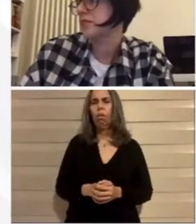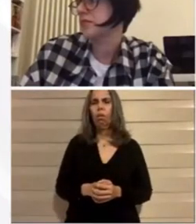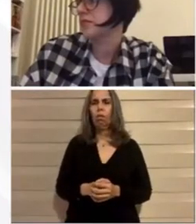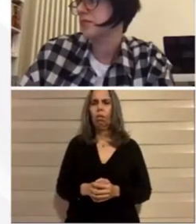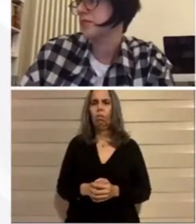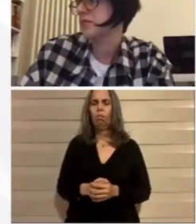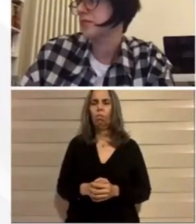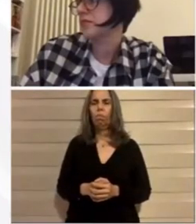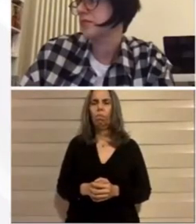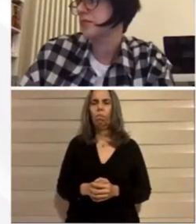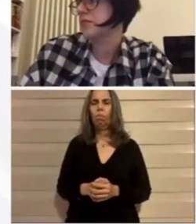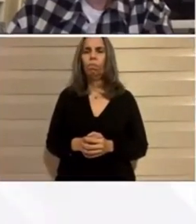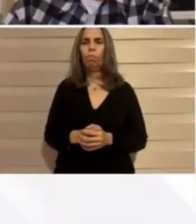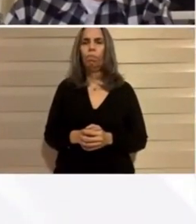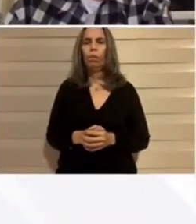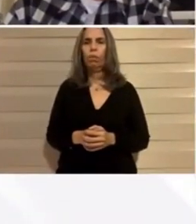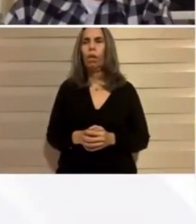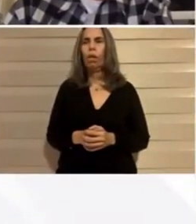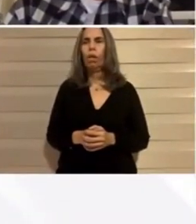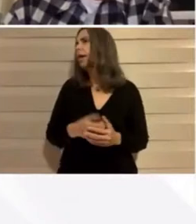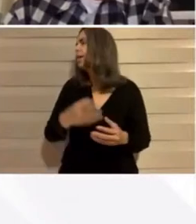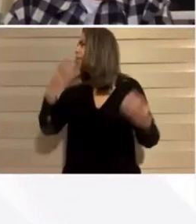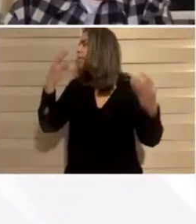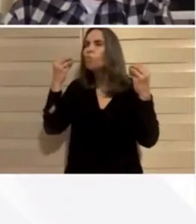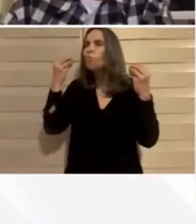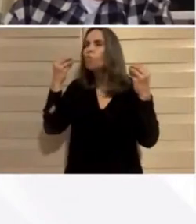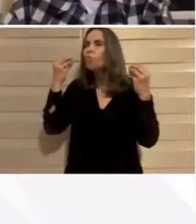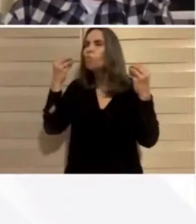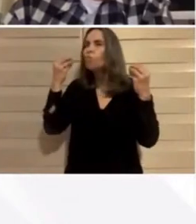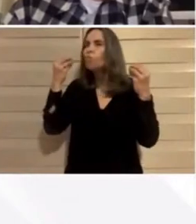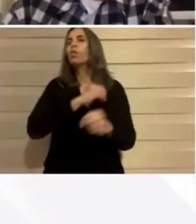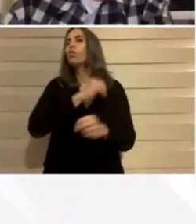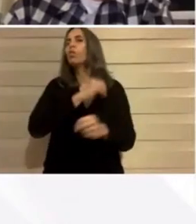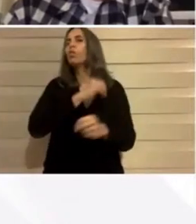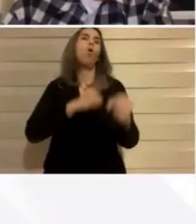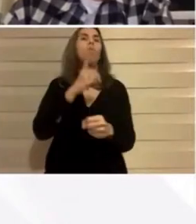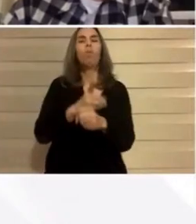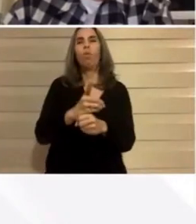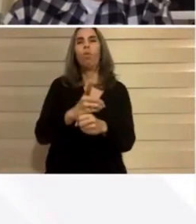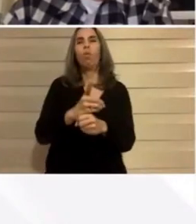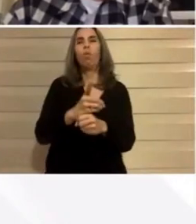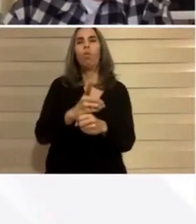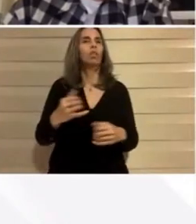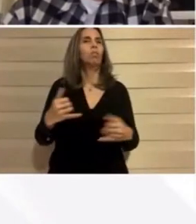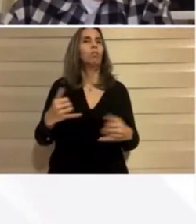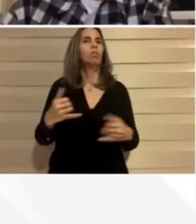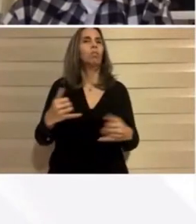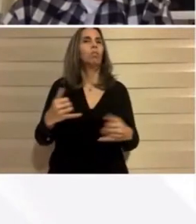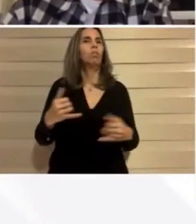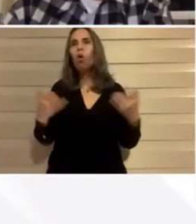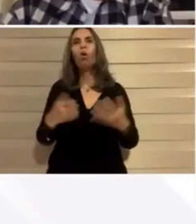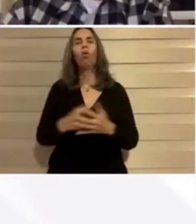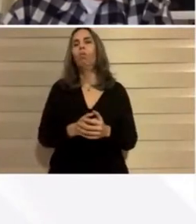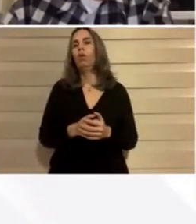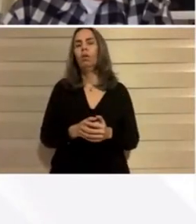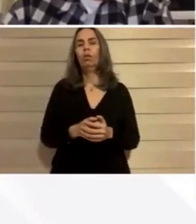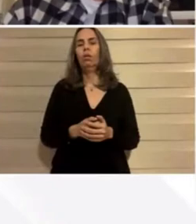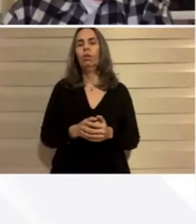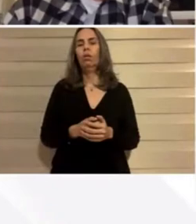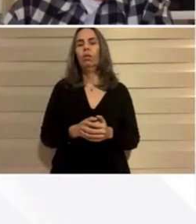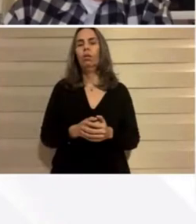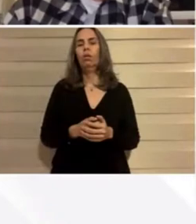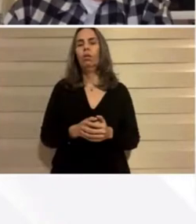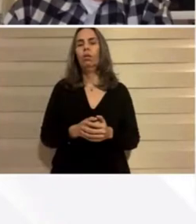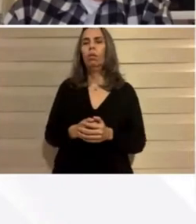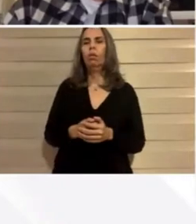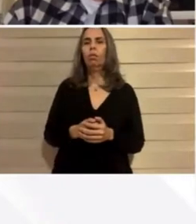Ya, decía que todas, sí. Que la mayoría de los museos de la Ciudad de México, la enorme mayoría del país en general, tienen por lo menos un día